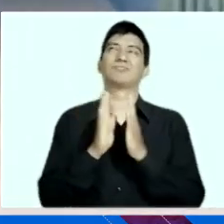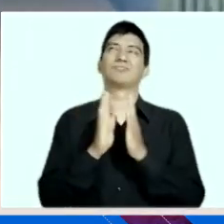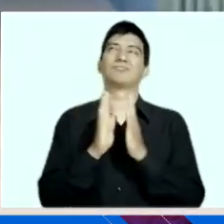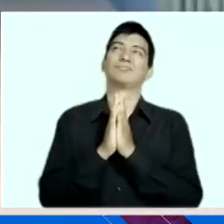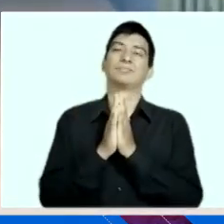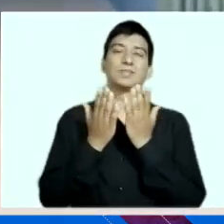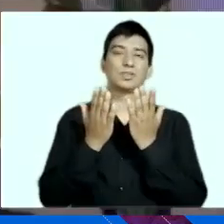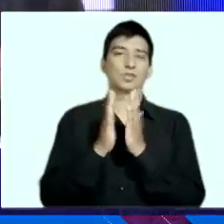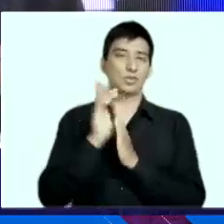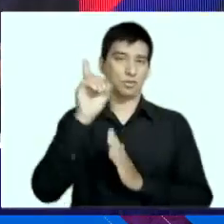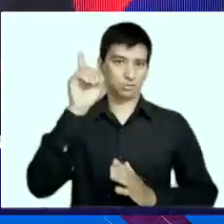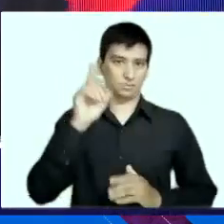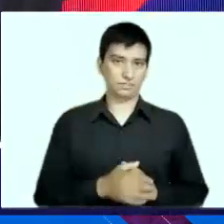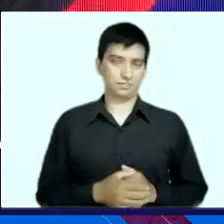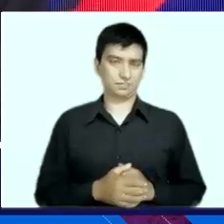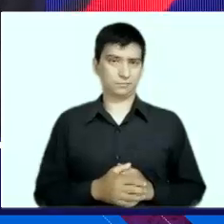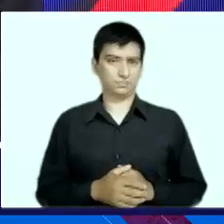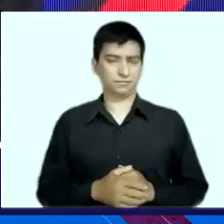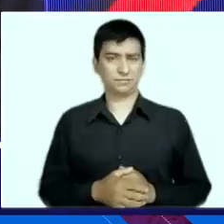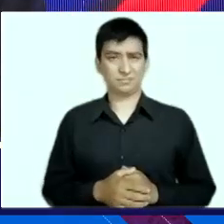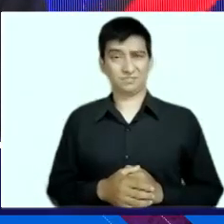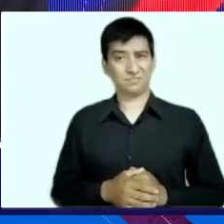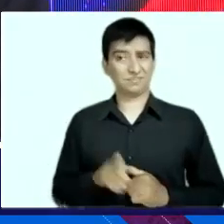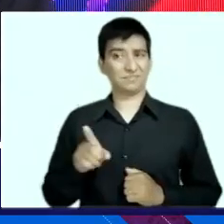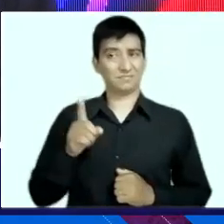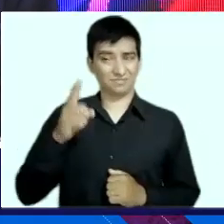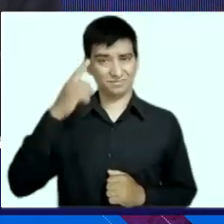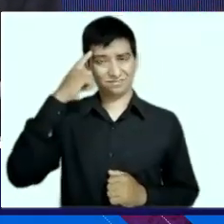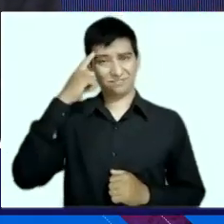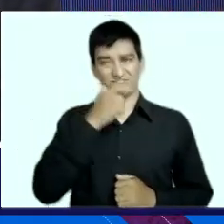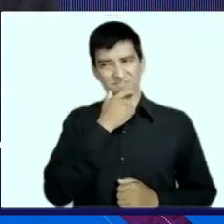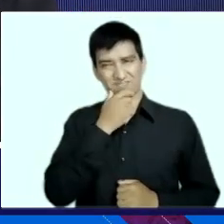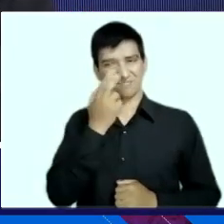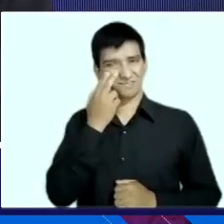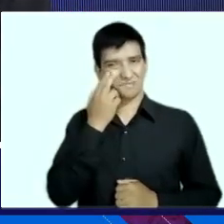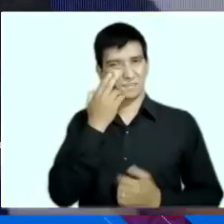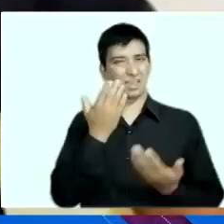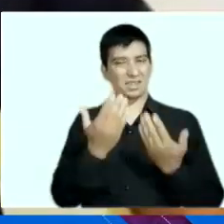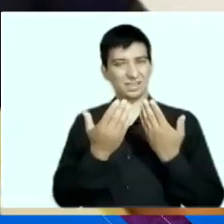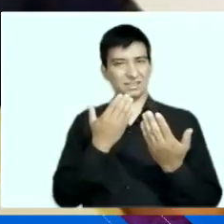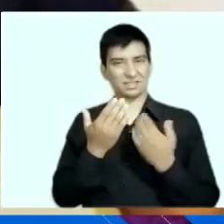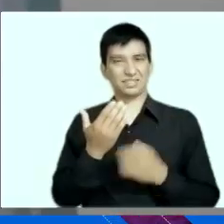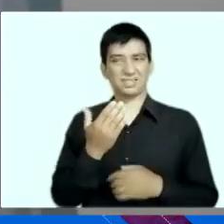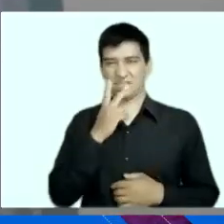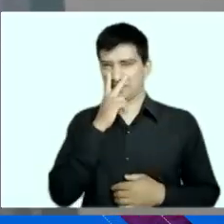video, dicen, ¿será una estrategia para la reducción de la condena? Vamos al material, ¿les parece? Bueno, a ver.